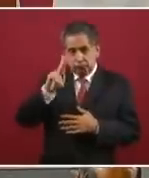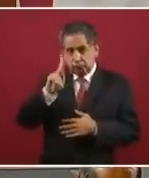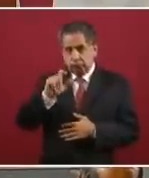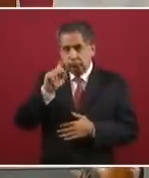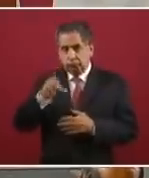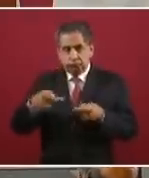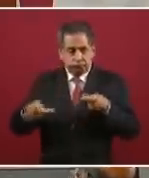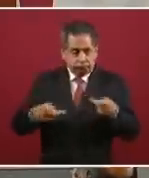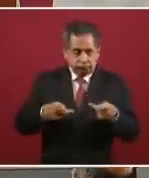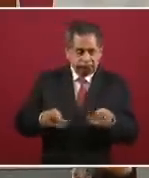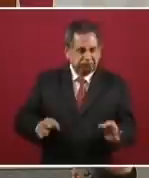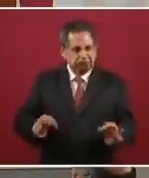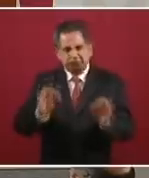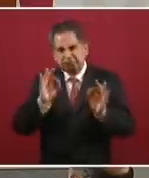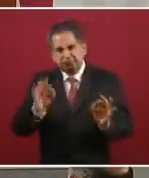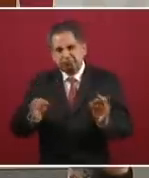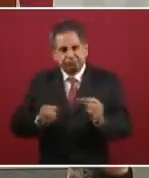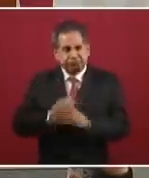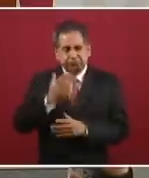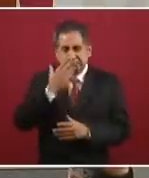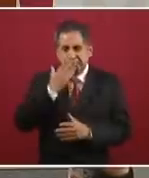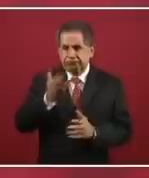exitosa.